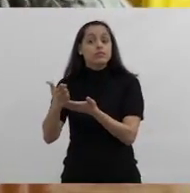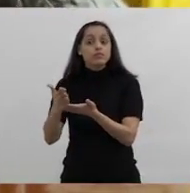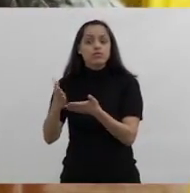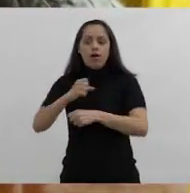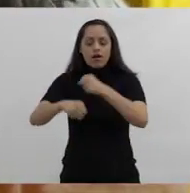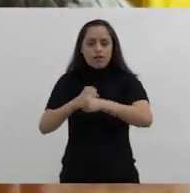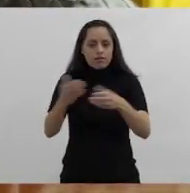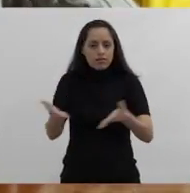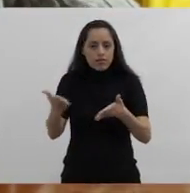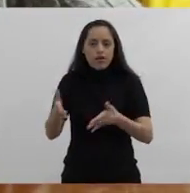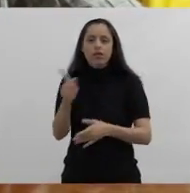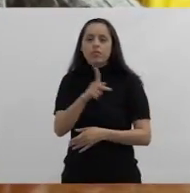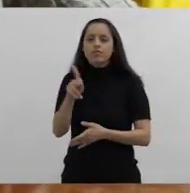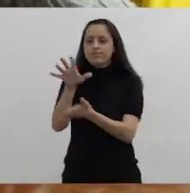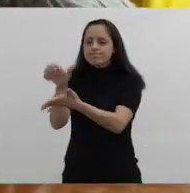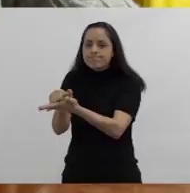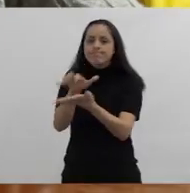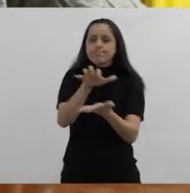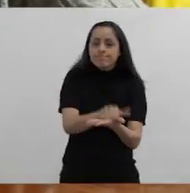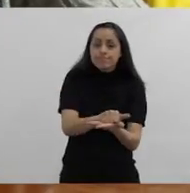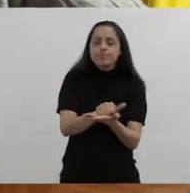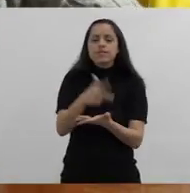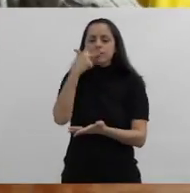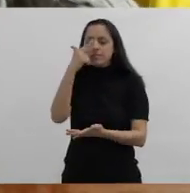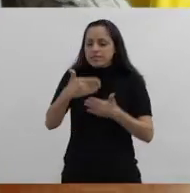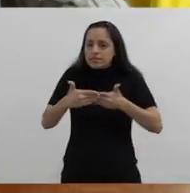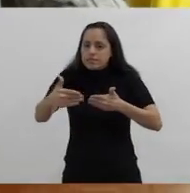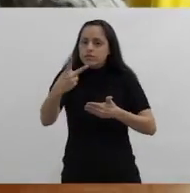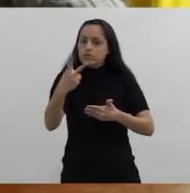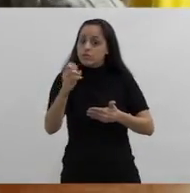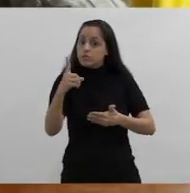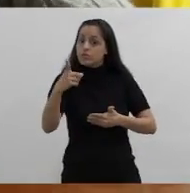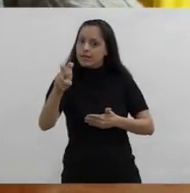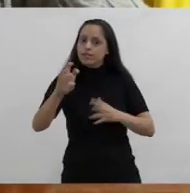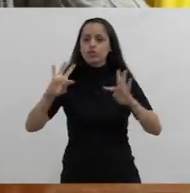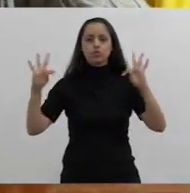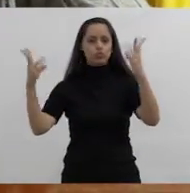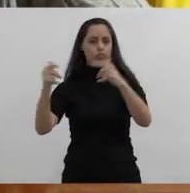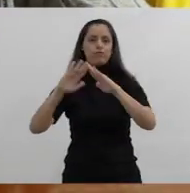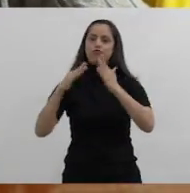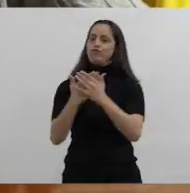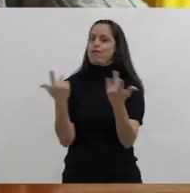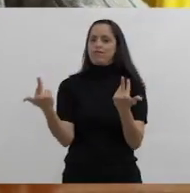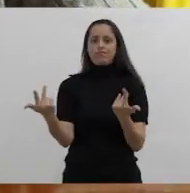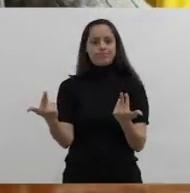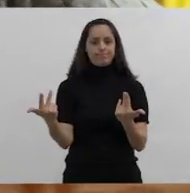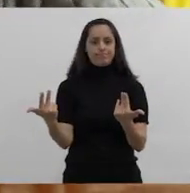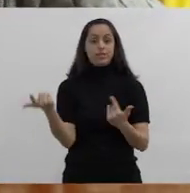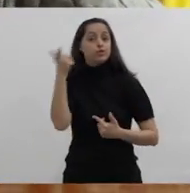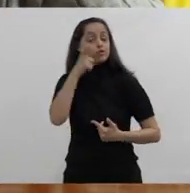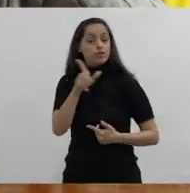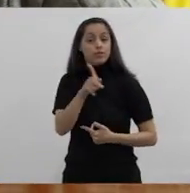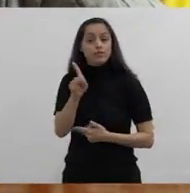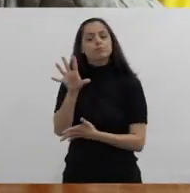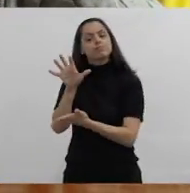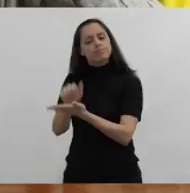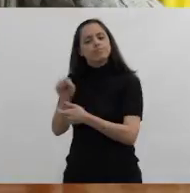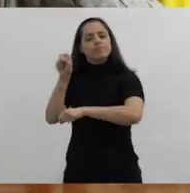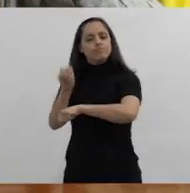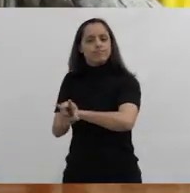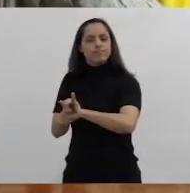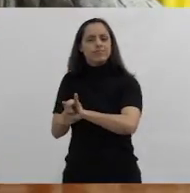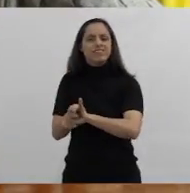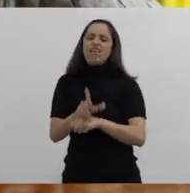de profesor por cargo. La tendencia ahora, se calcula el 2015, todas las escuelas lo van a tener, es